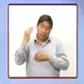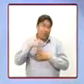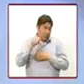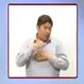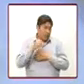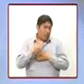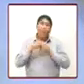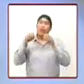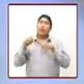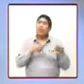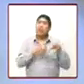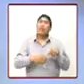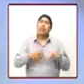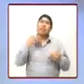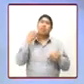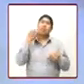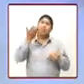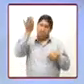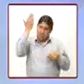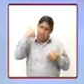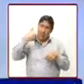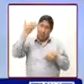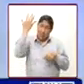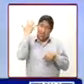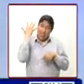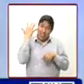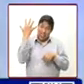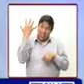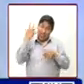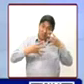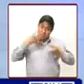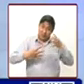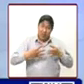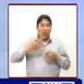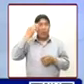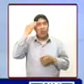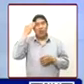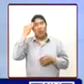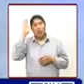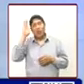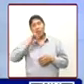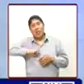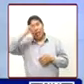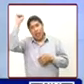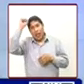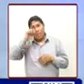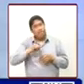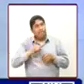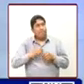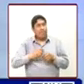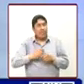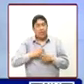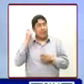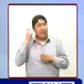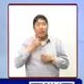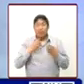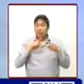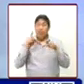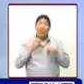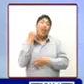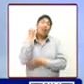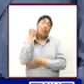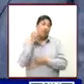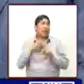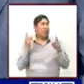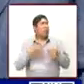John, que hace 5 partidos que no sabe de victoria. El fin de semana viaja a Sucre para visitar a Independiente Petrolero, aunque en la